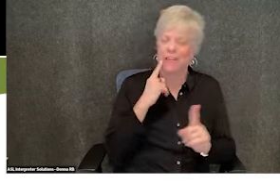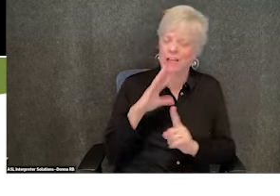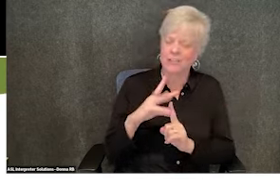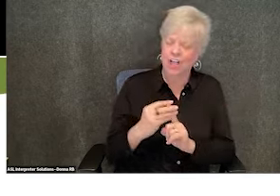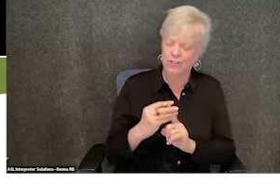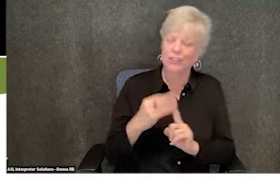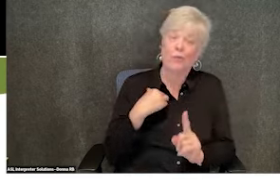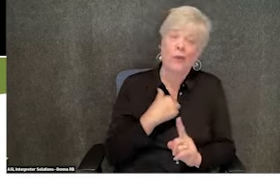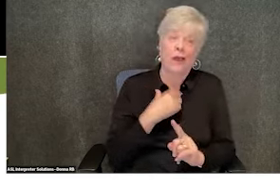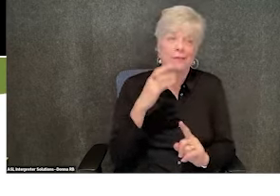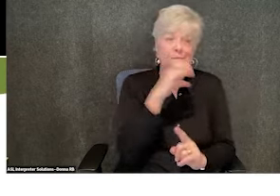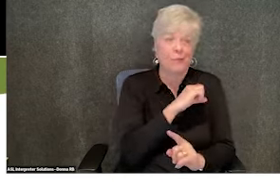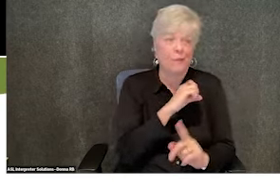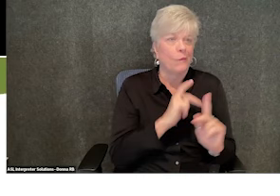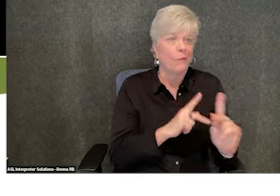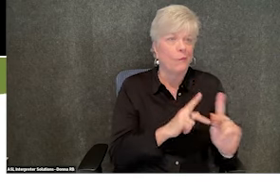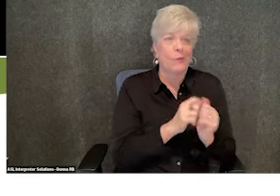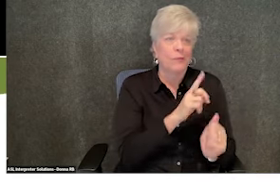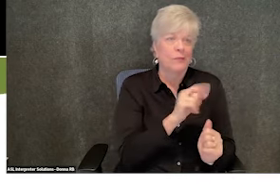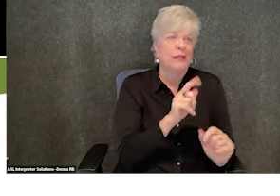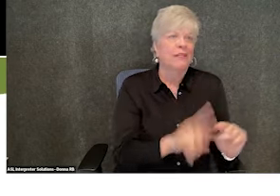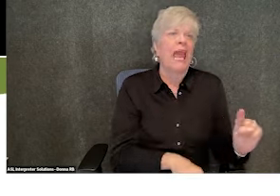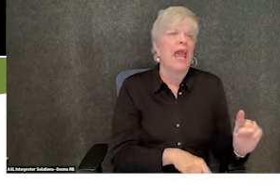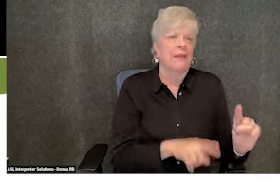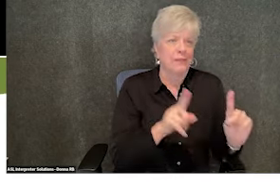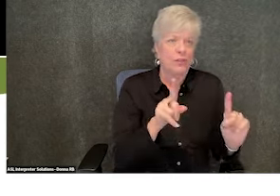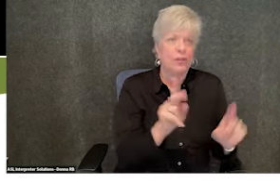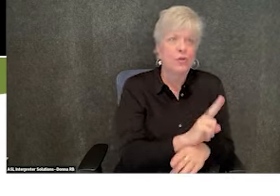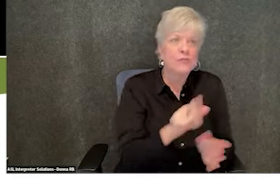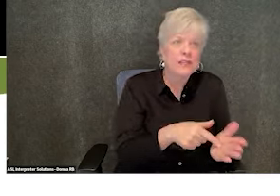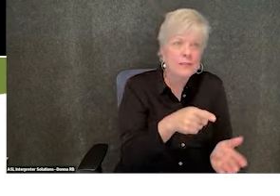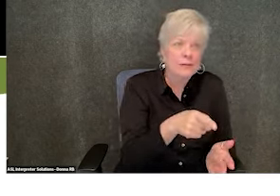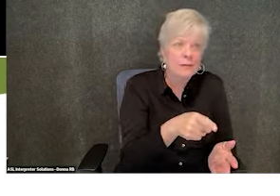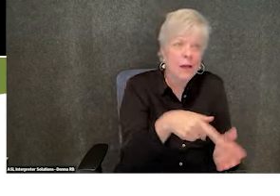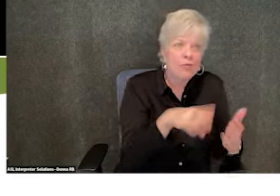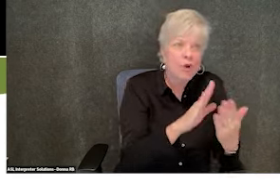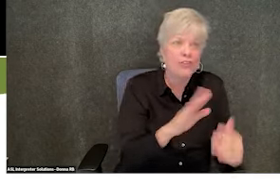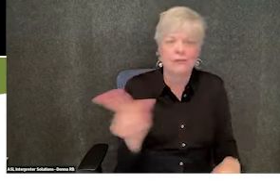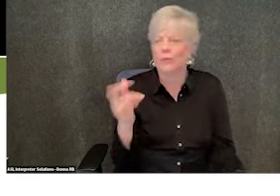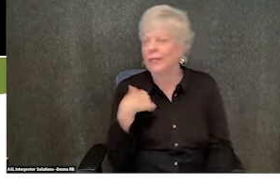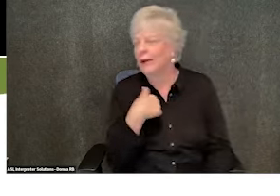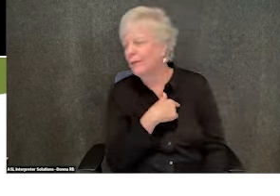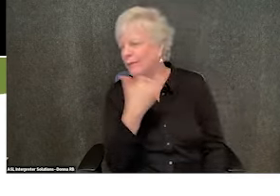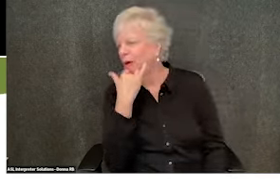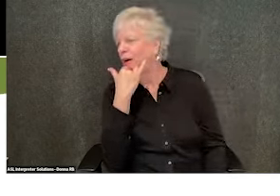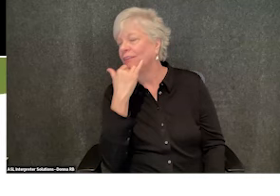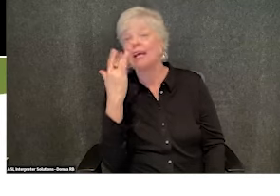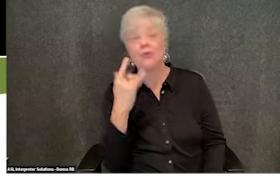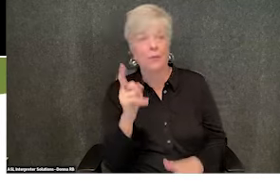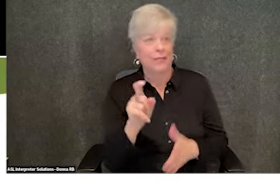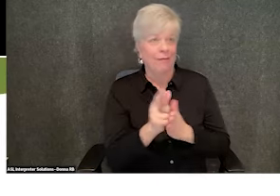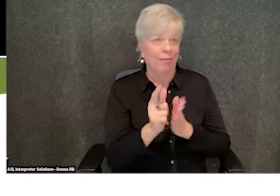de todo lo que te han dicho y porque necesitamos una ley de eso, porque asumimos que las personas